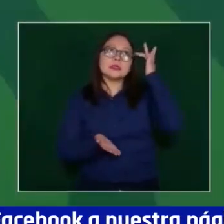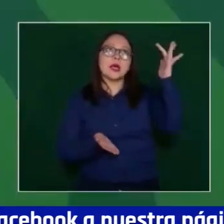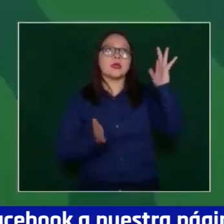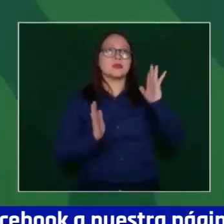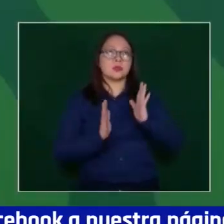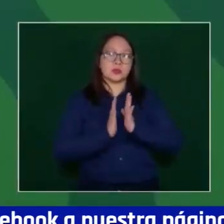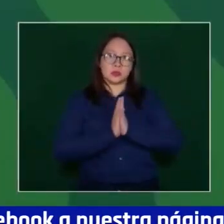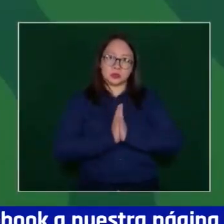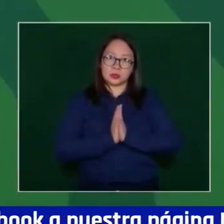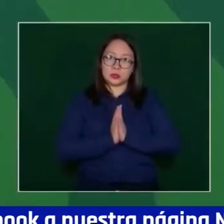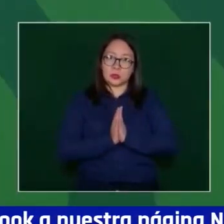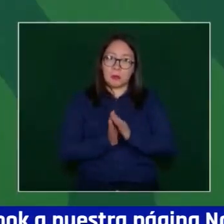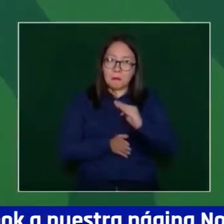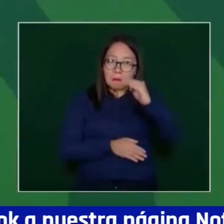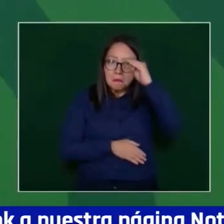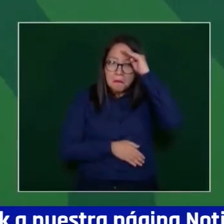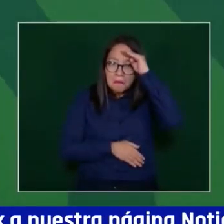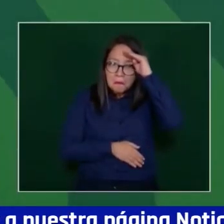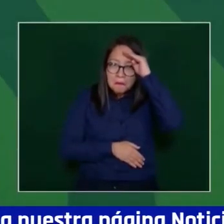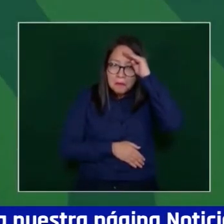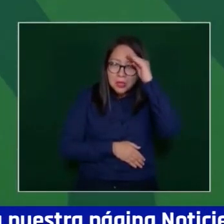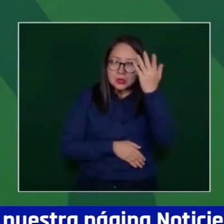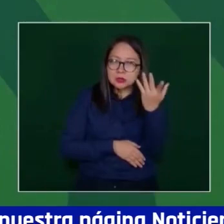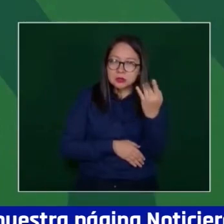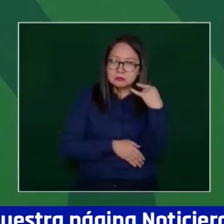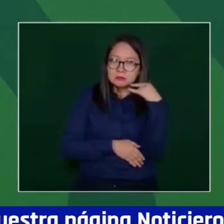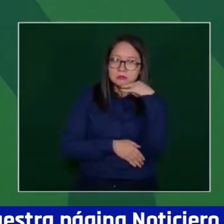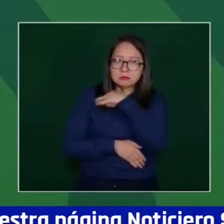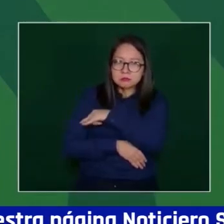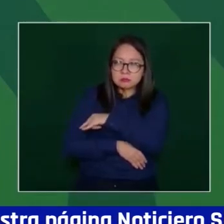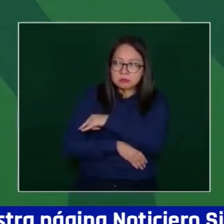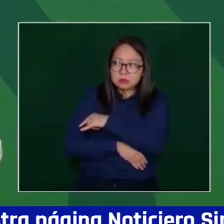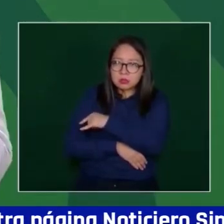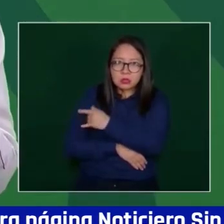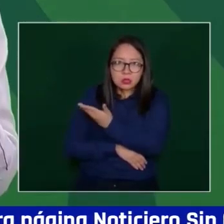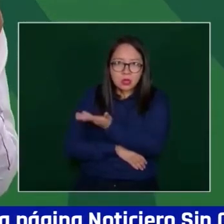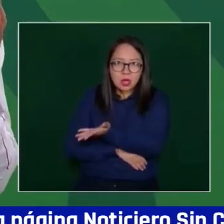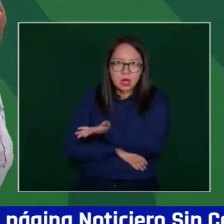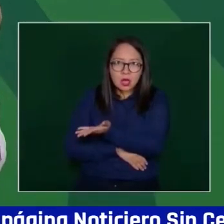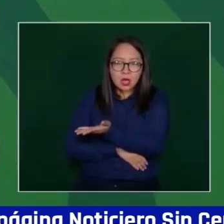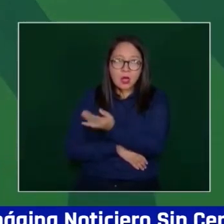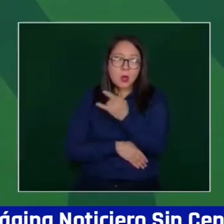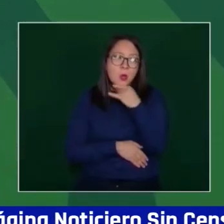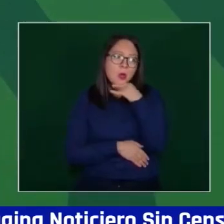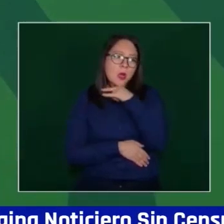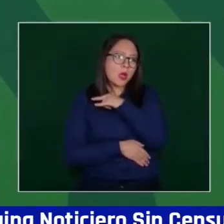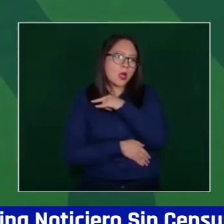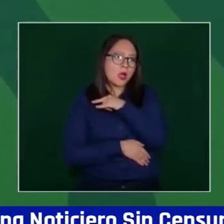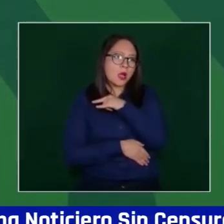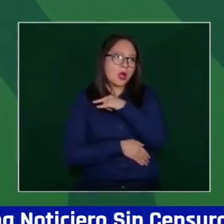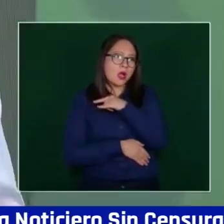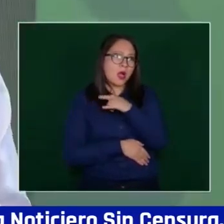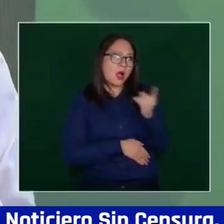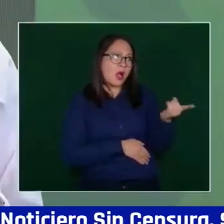como doctrina la hipocresía, ya se sienten, ¿no?,